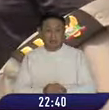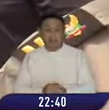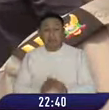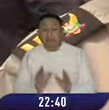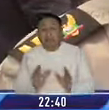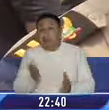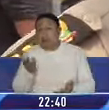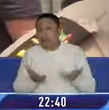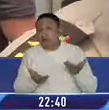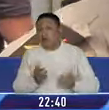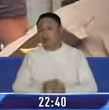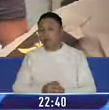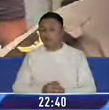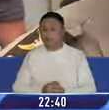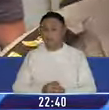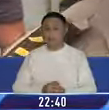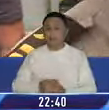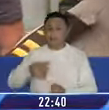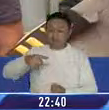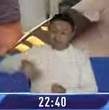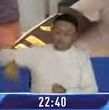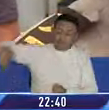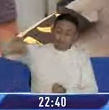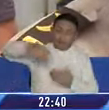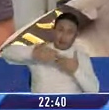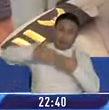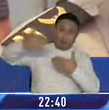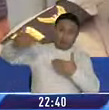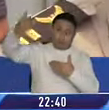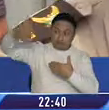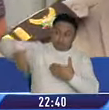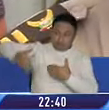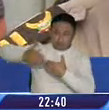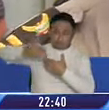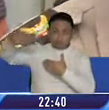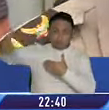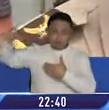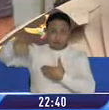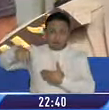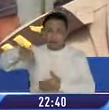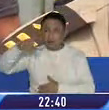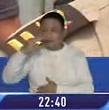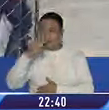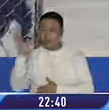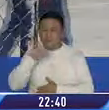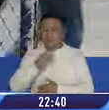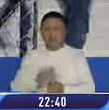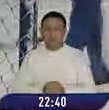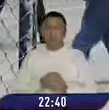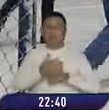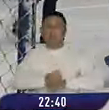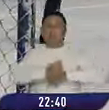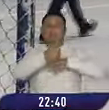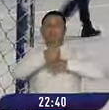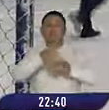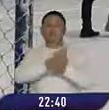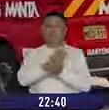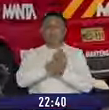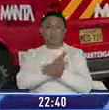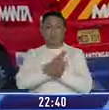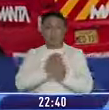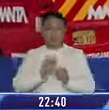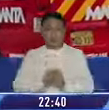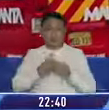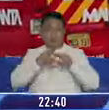Aparentemente, todo el ala de contenedores que queda pegada al fondo es la más afectada. Autoridades de educación indicaron que tras